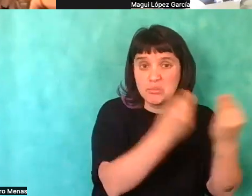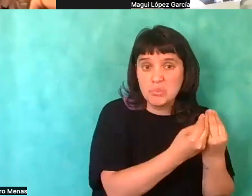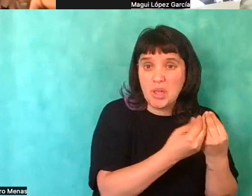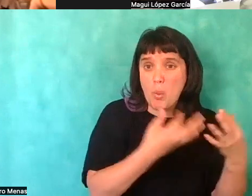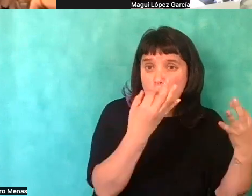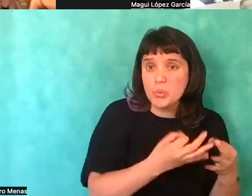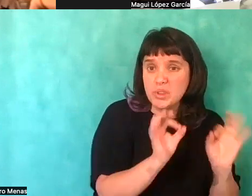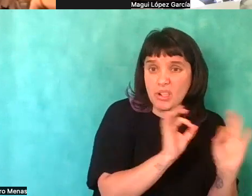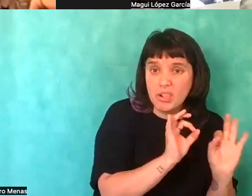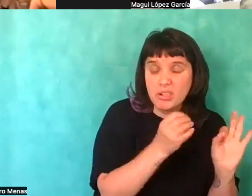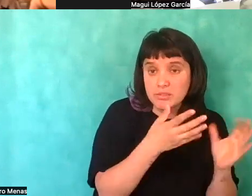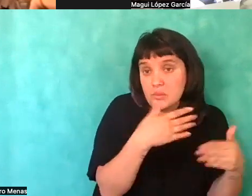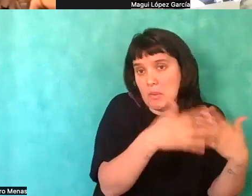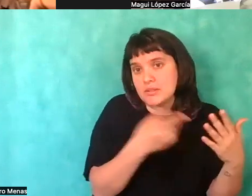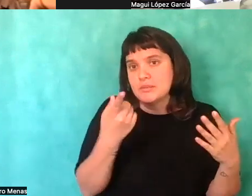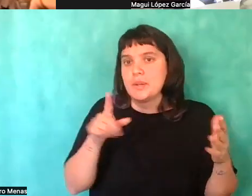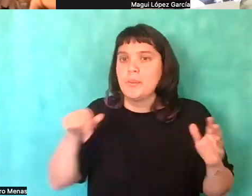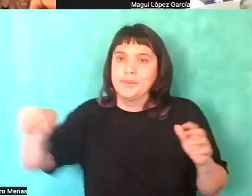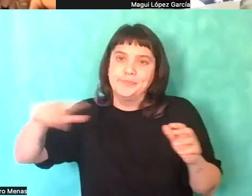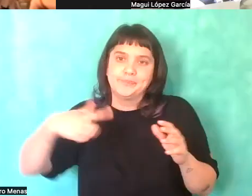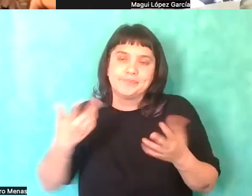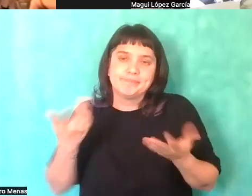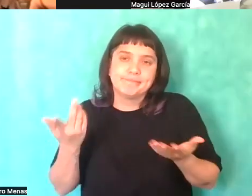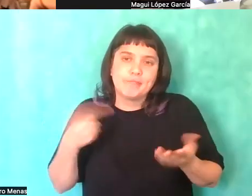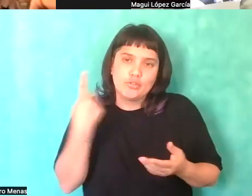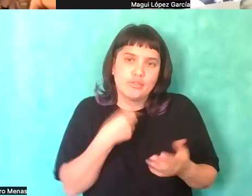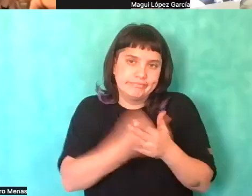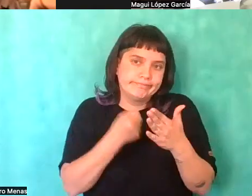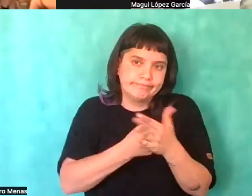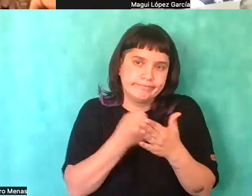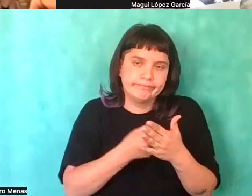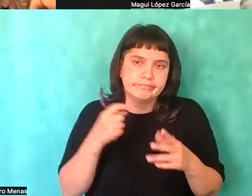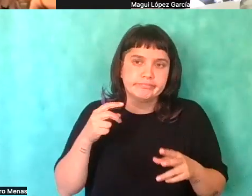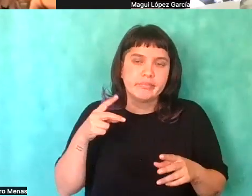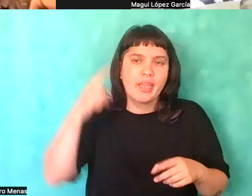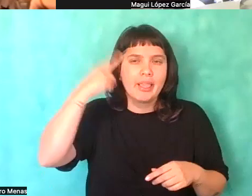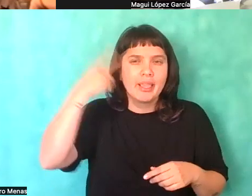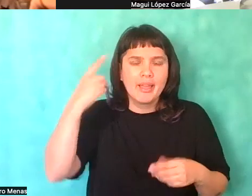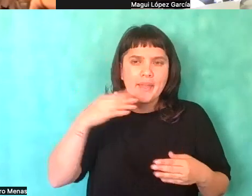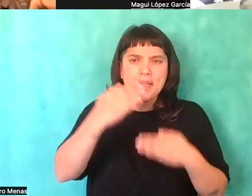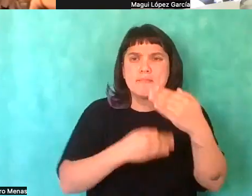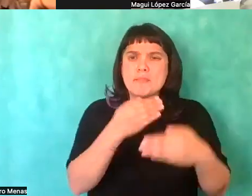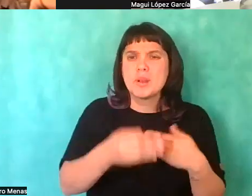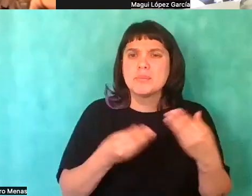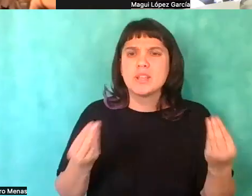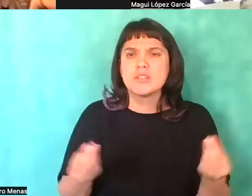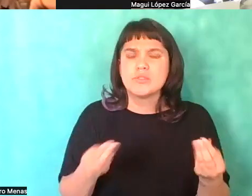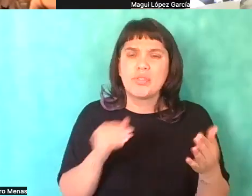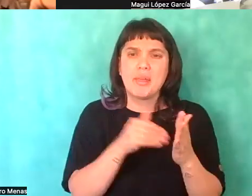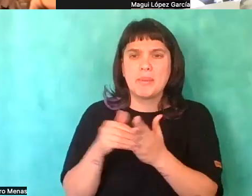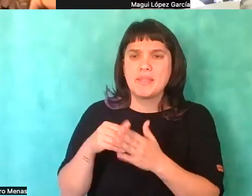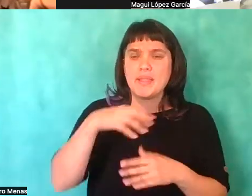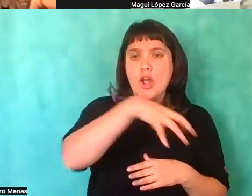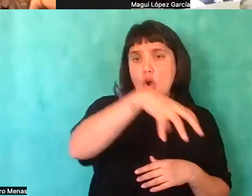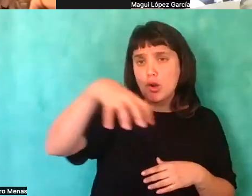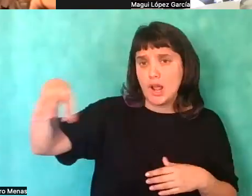Pero bueno, estamos en la batalla, digo, y digo, la implementación de esto también va a tener que ver con cada organismo público, cómo